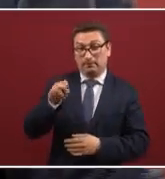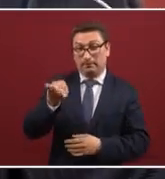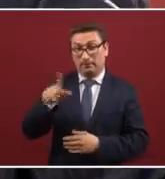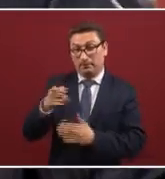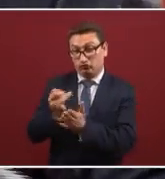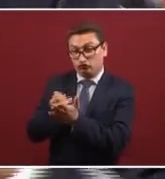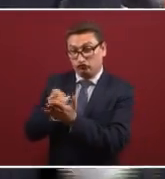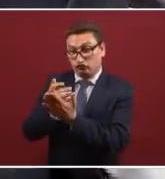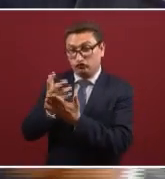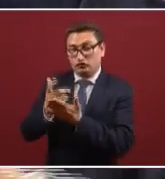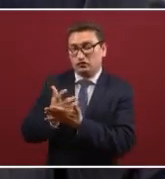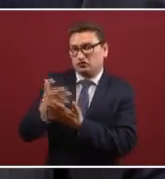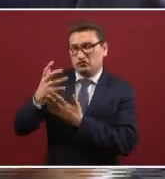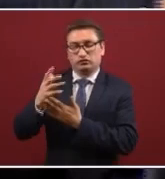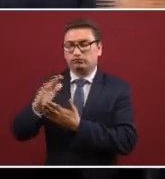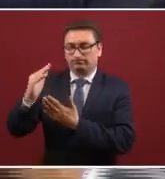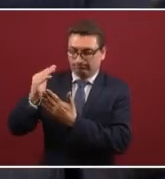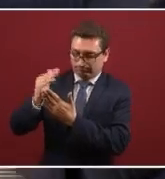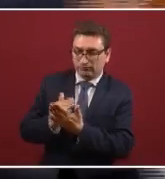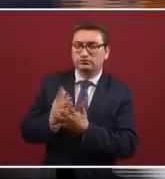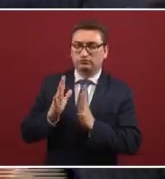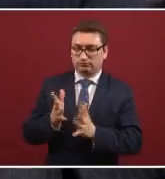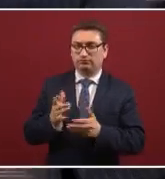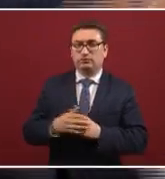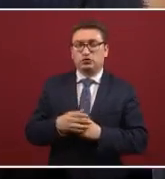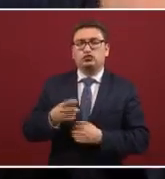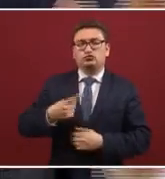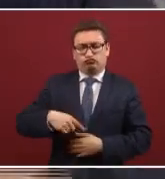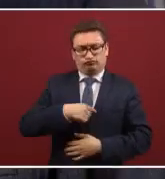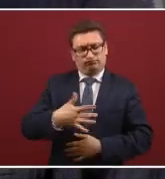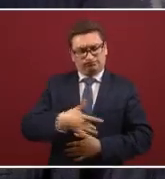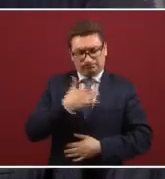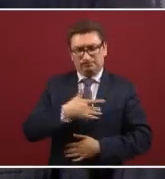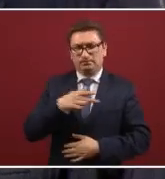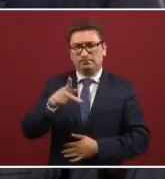Entonces, consideramos que Pemex va muy bien,